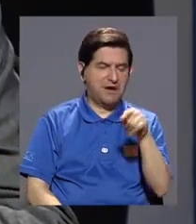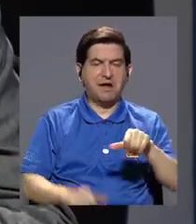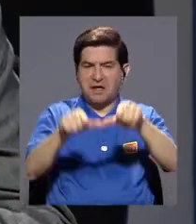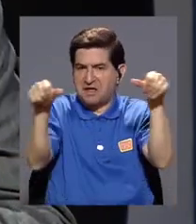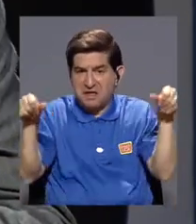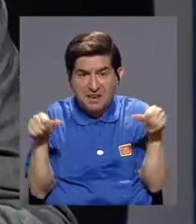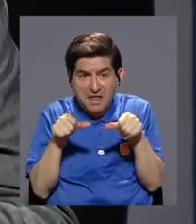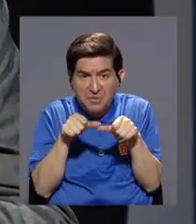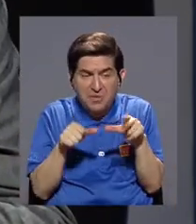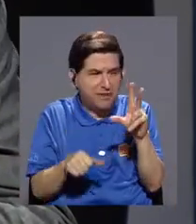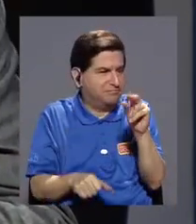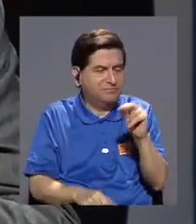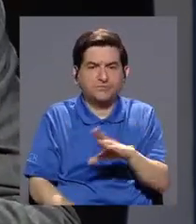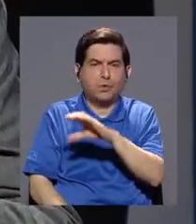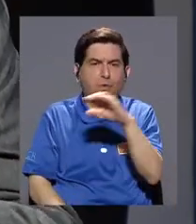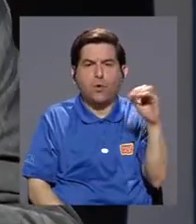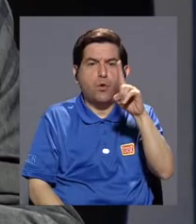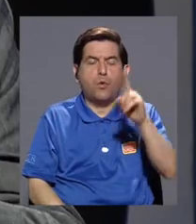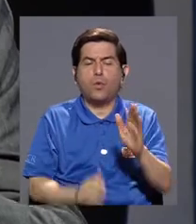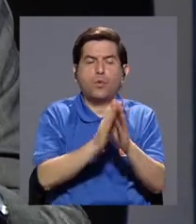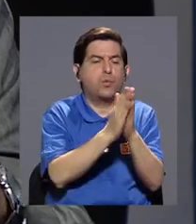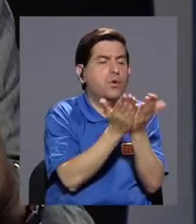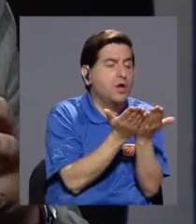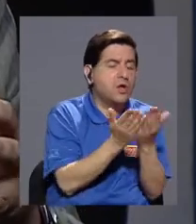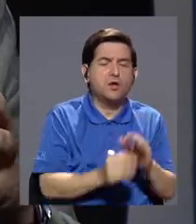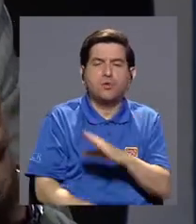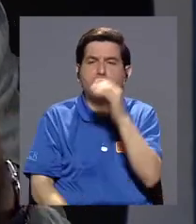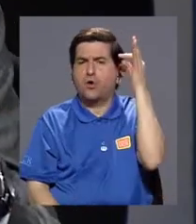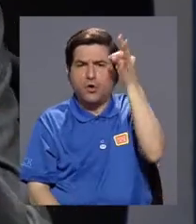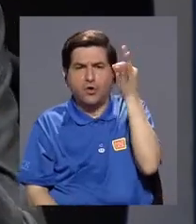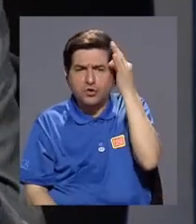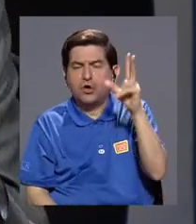en un aula, no se crea en un libro, en una